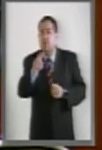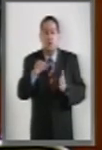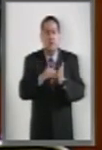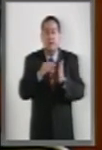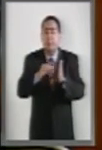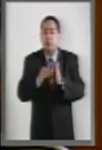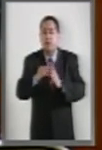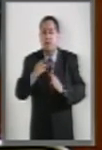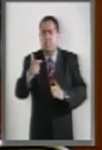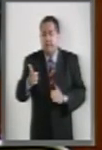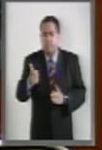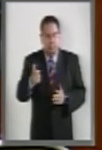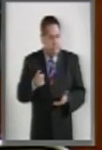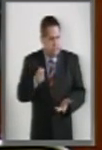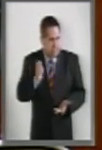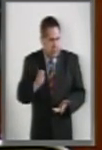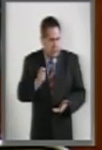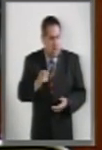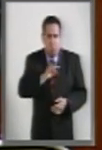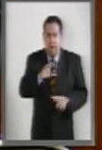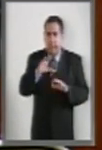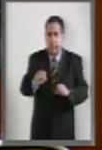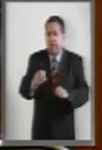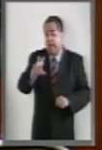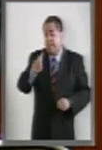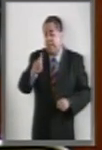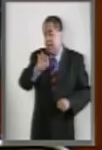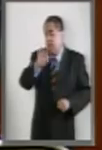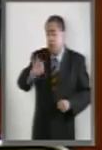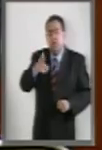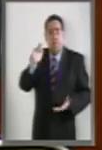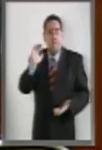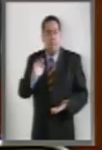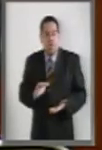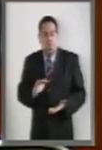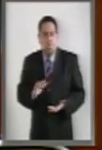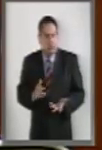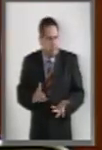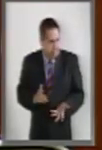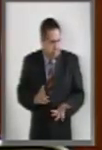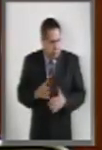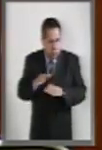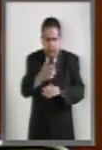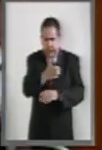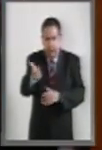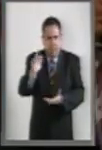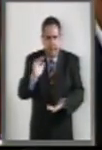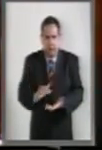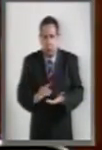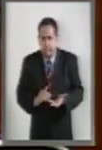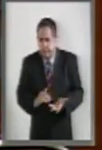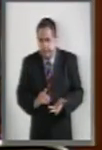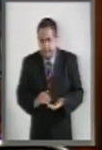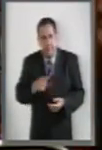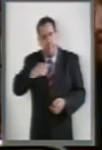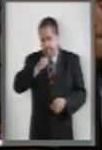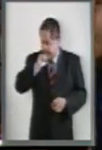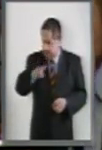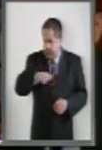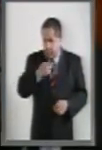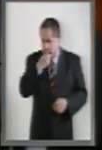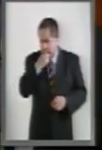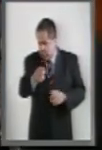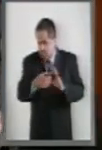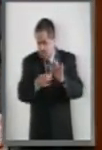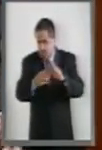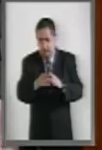de pesos, es decir, casi un 30% menos en el tema del campo. Le puedo comentar que de